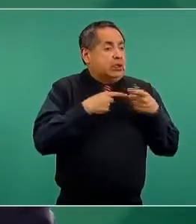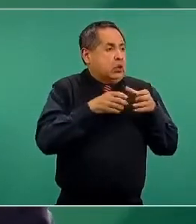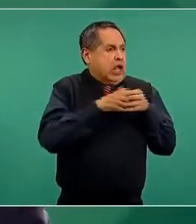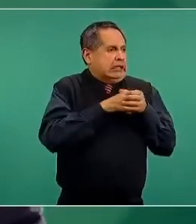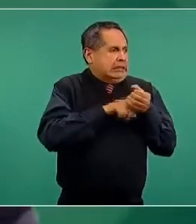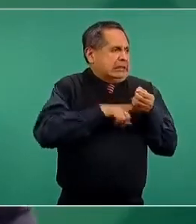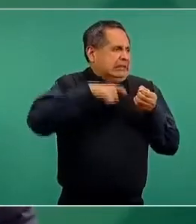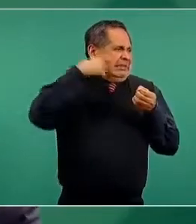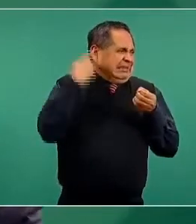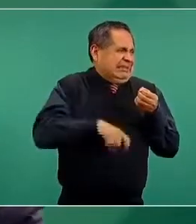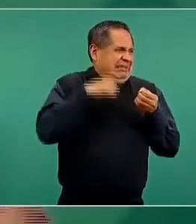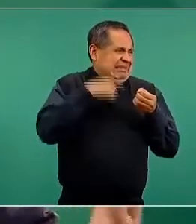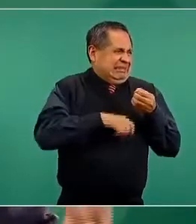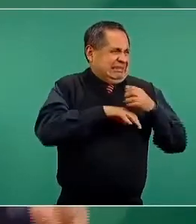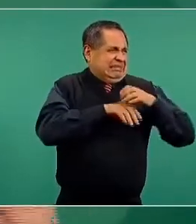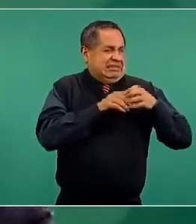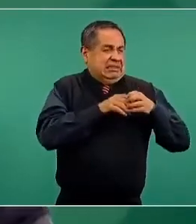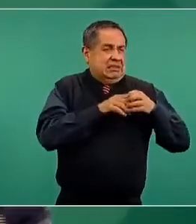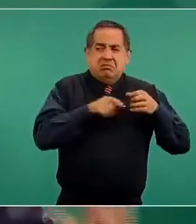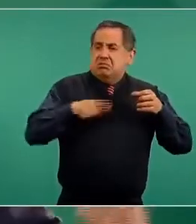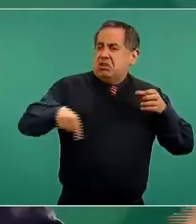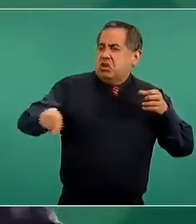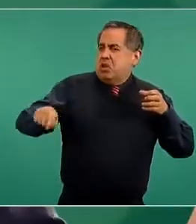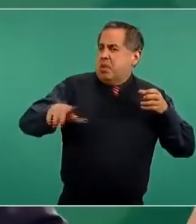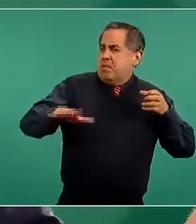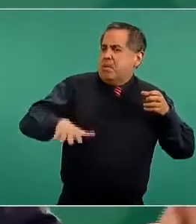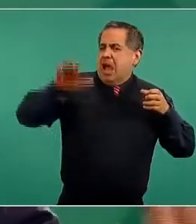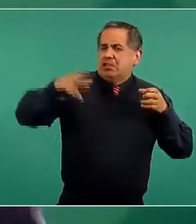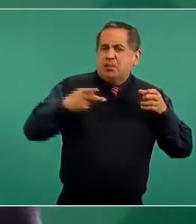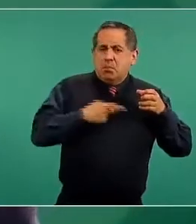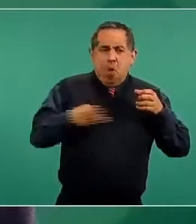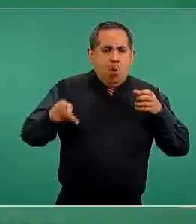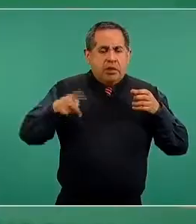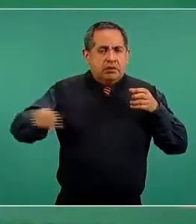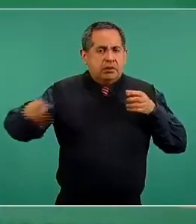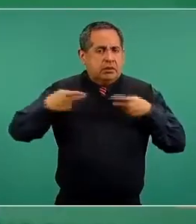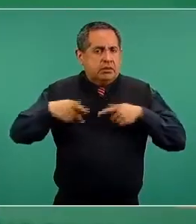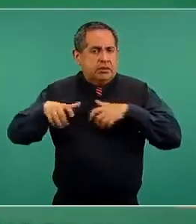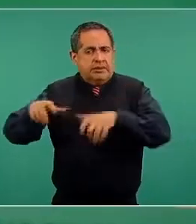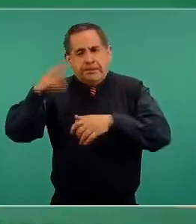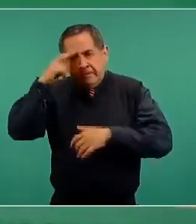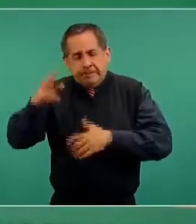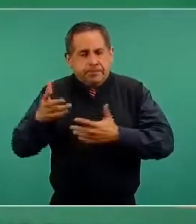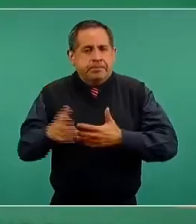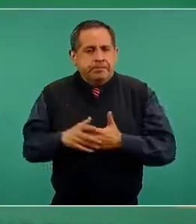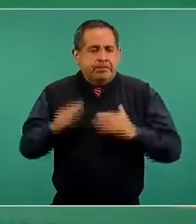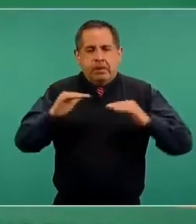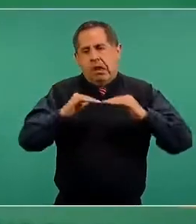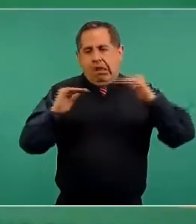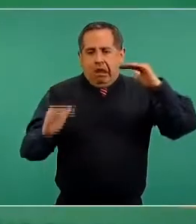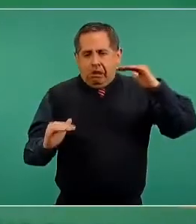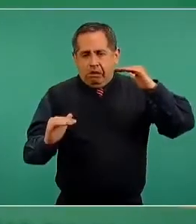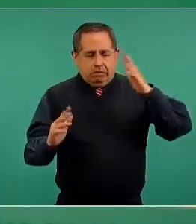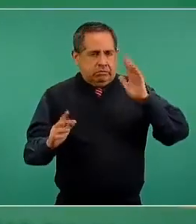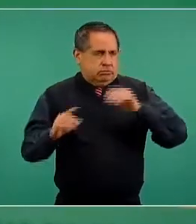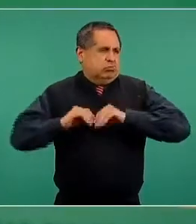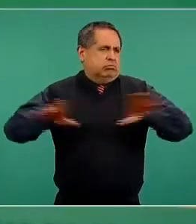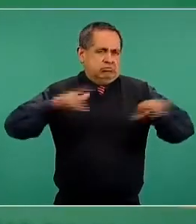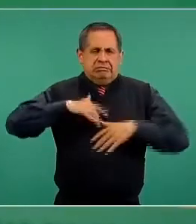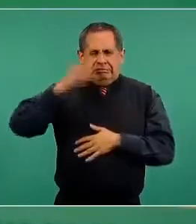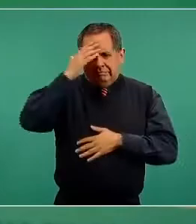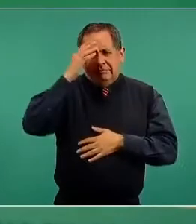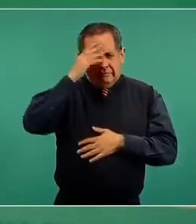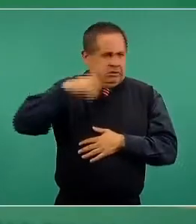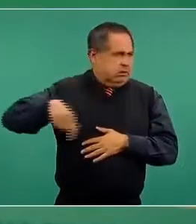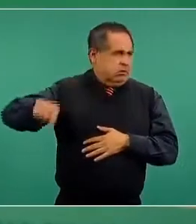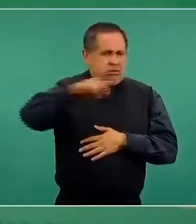obviamente a costa de que se empobreciera la gran mayoría del pueblo de México. Estas son estadísticas conocidas ampliamente